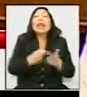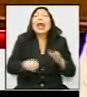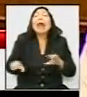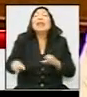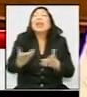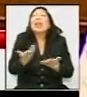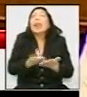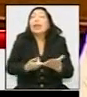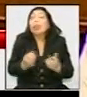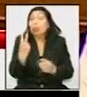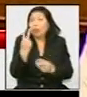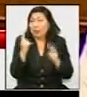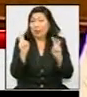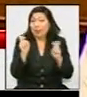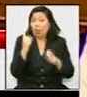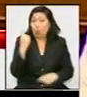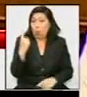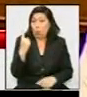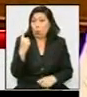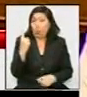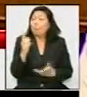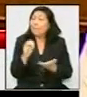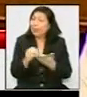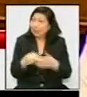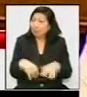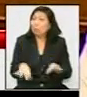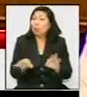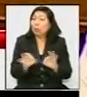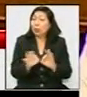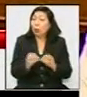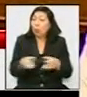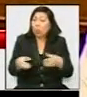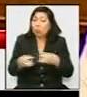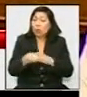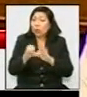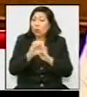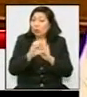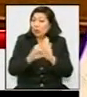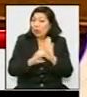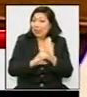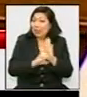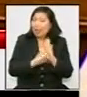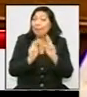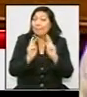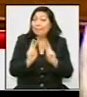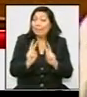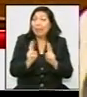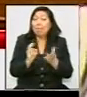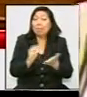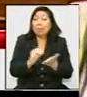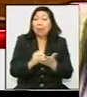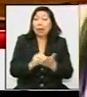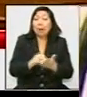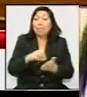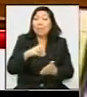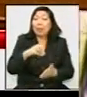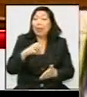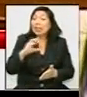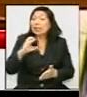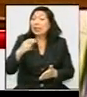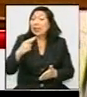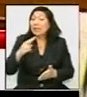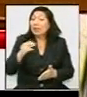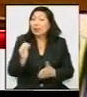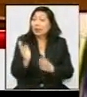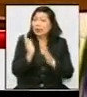hemos planteado dos temas. Uno, que se priorice que la subcomisión de acusaciones constitucionales vea los casos del señor Pedro Gonzalo Chávarri, y en segundo